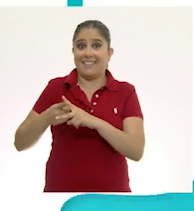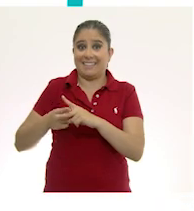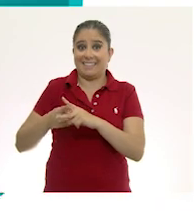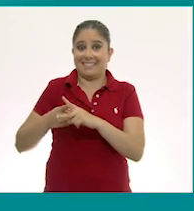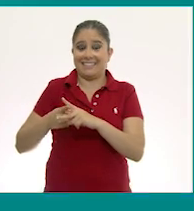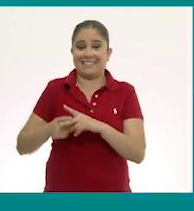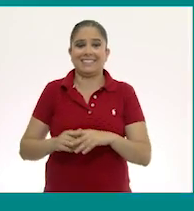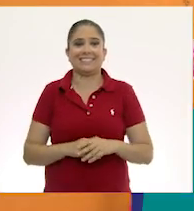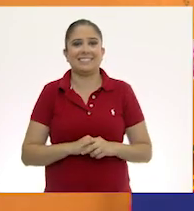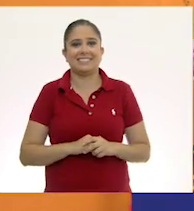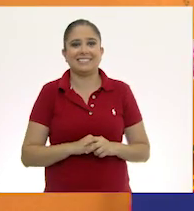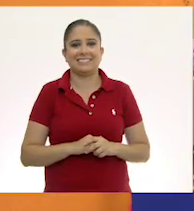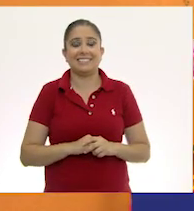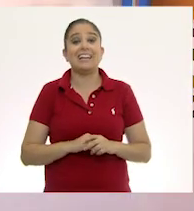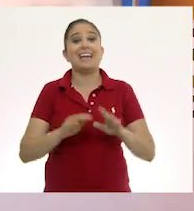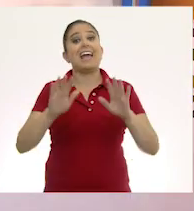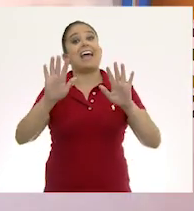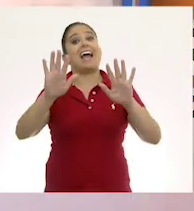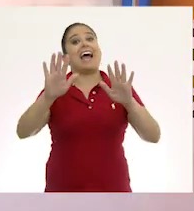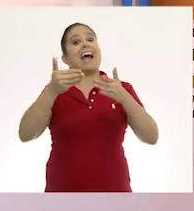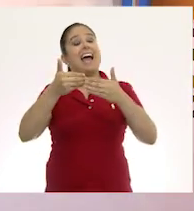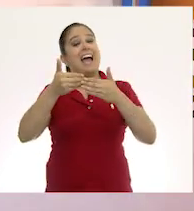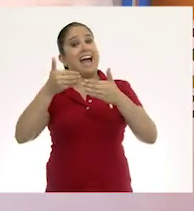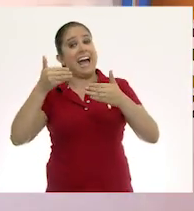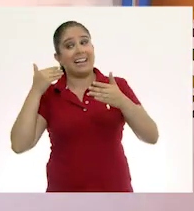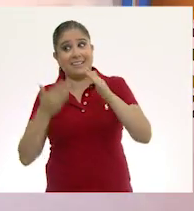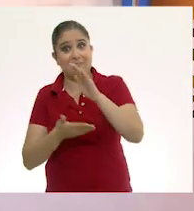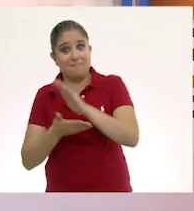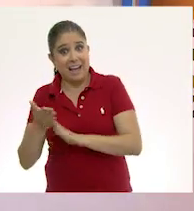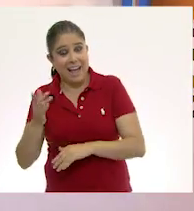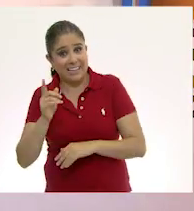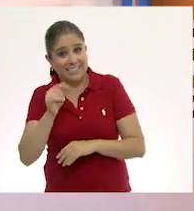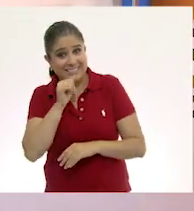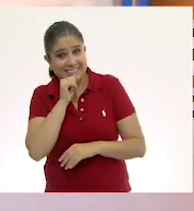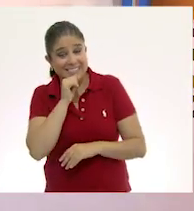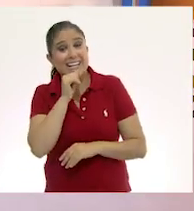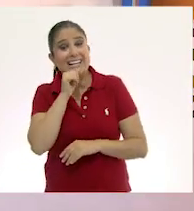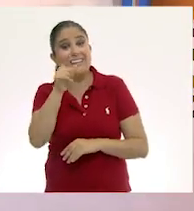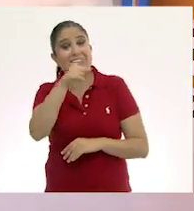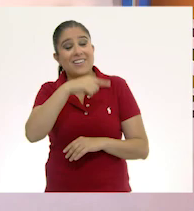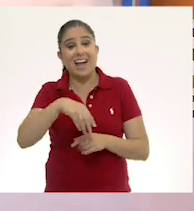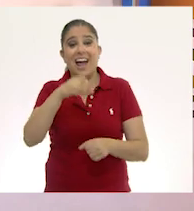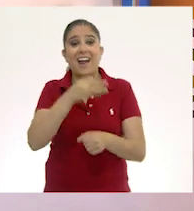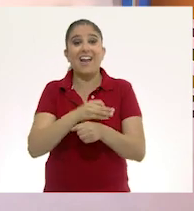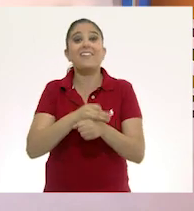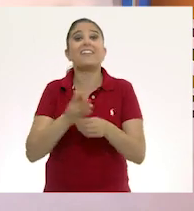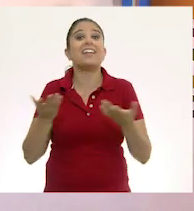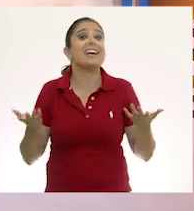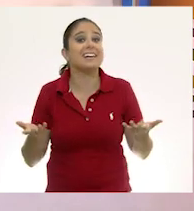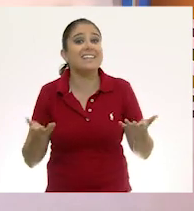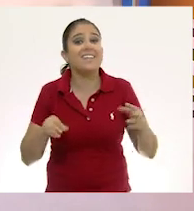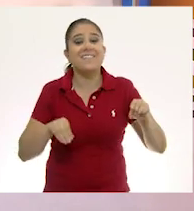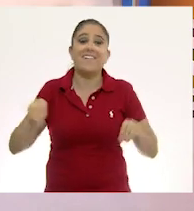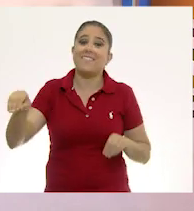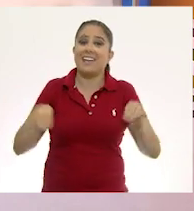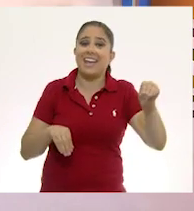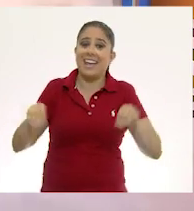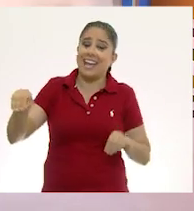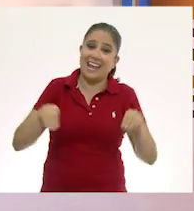matemáticas. Pero antes de irnos, Feferefe, ha llegado el momento de